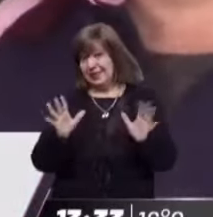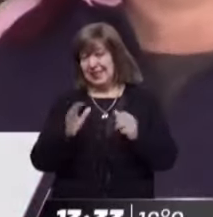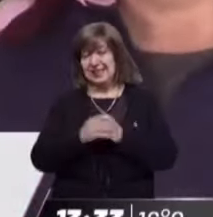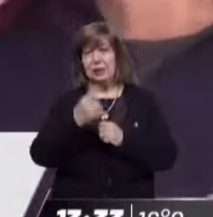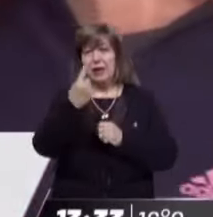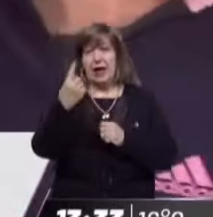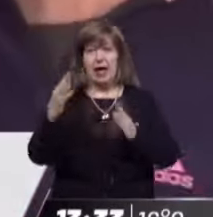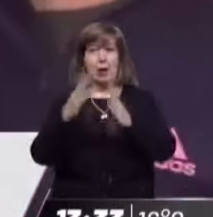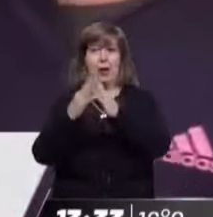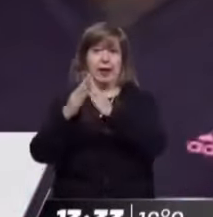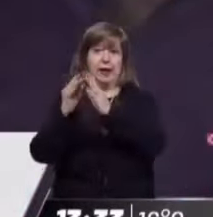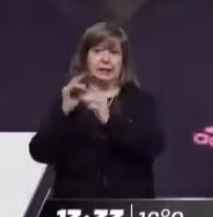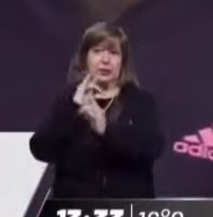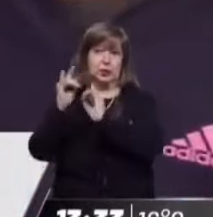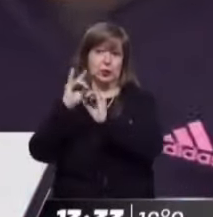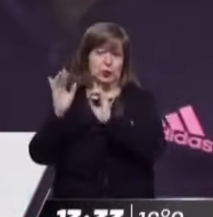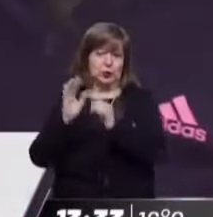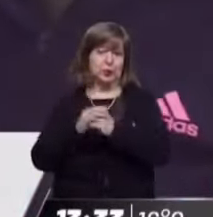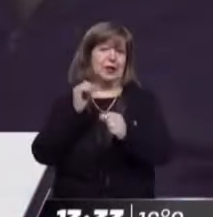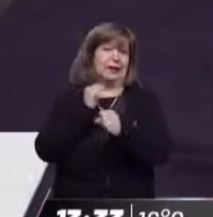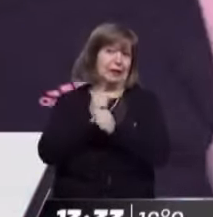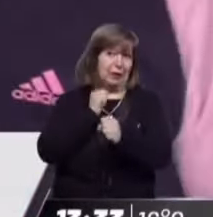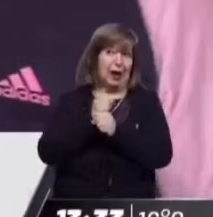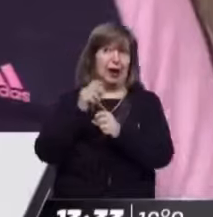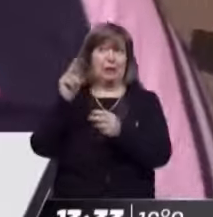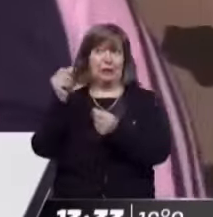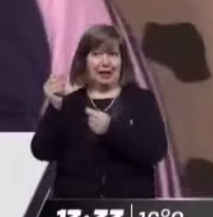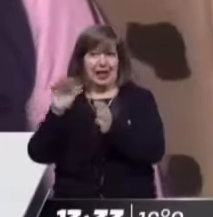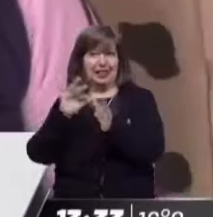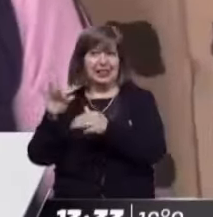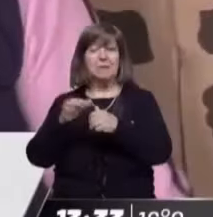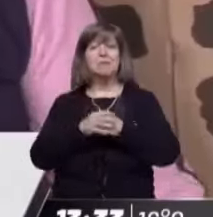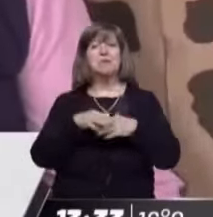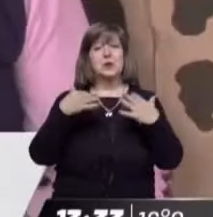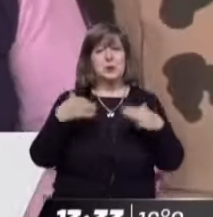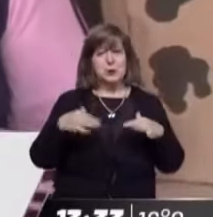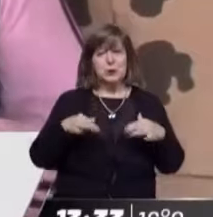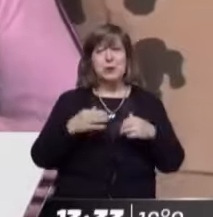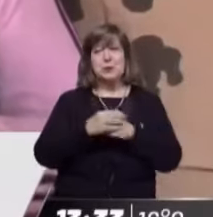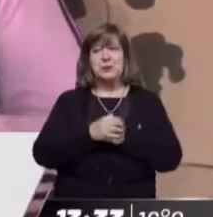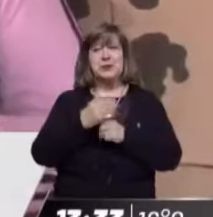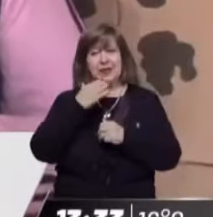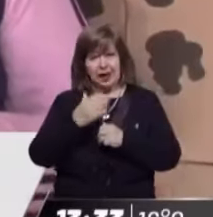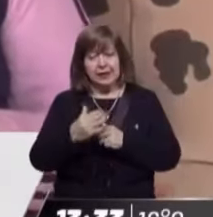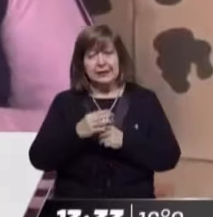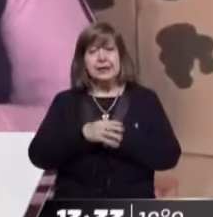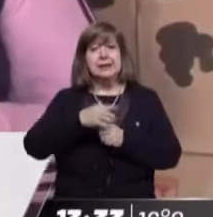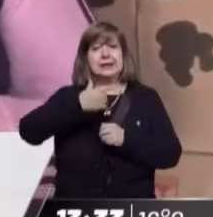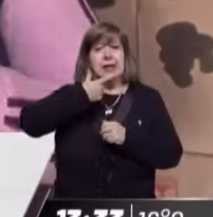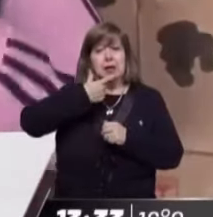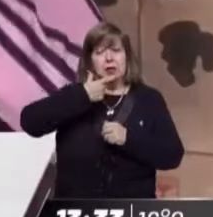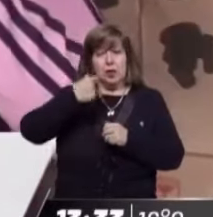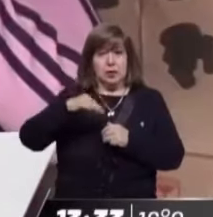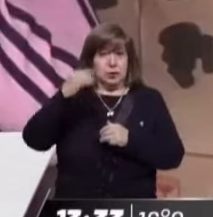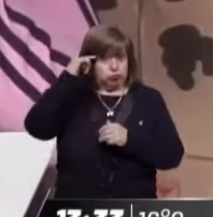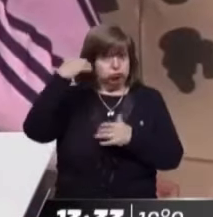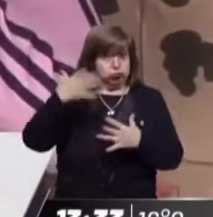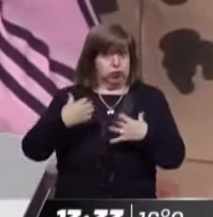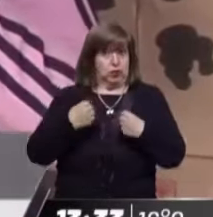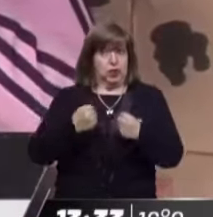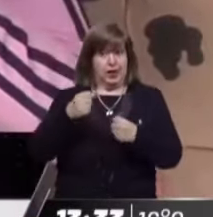Gracias chicos no hay remate no hay remate para todo lo que hemos escuchado hoy